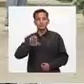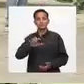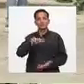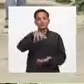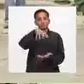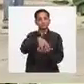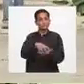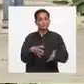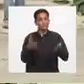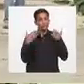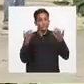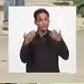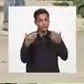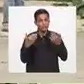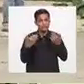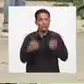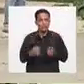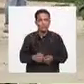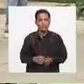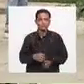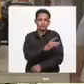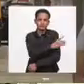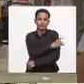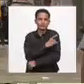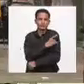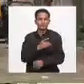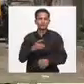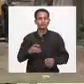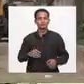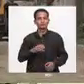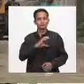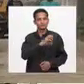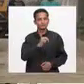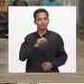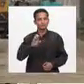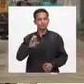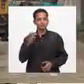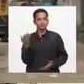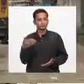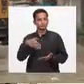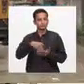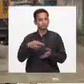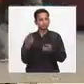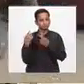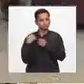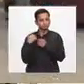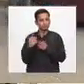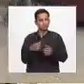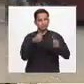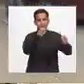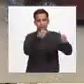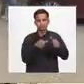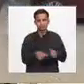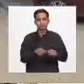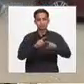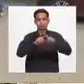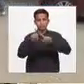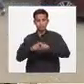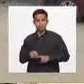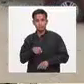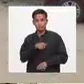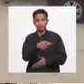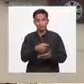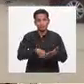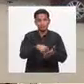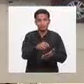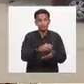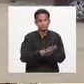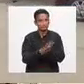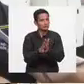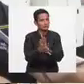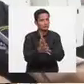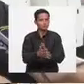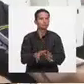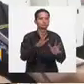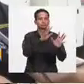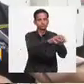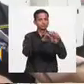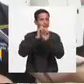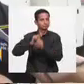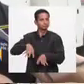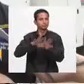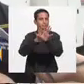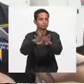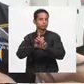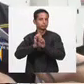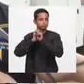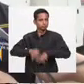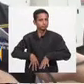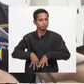recibió a los delegados del organismo electoral quienes procedieron a notificar y retirar vallas con publicidad electoral no autorizada la ley